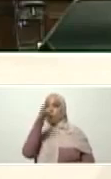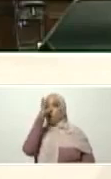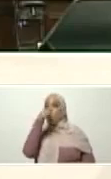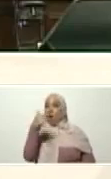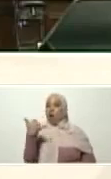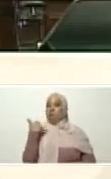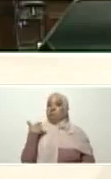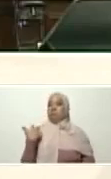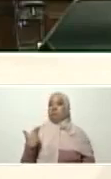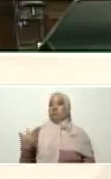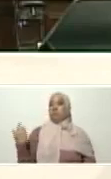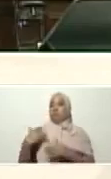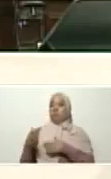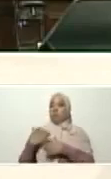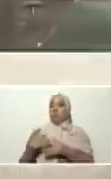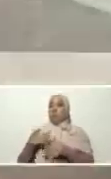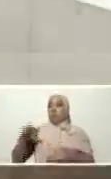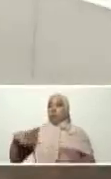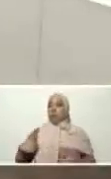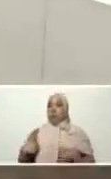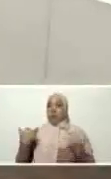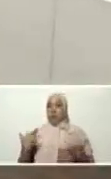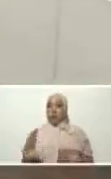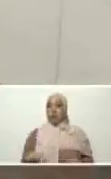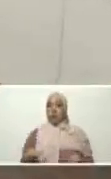mucho. Pero nosotros, mira,